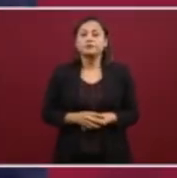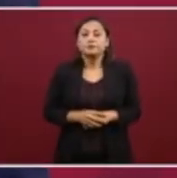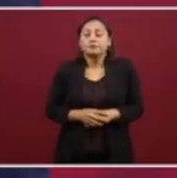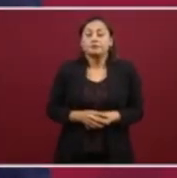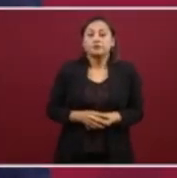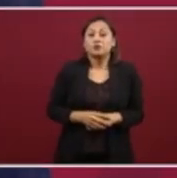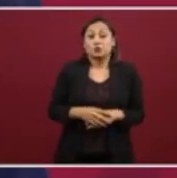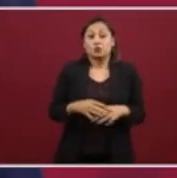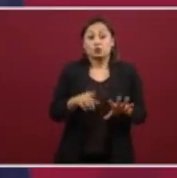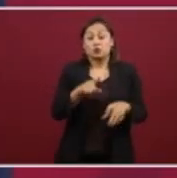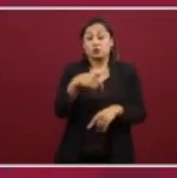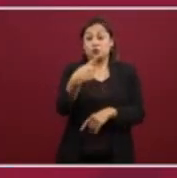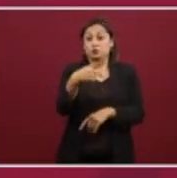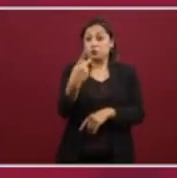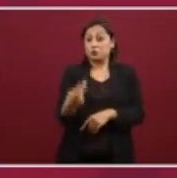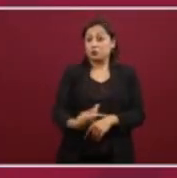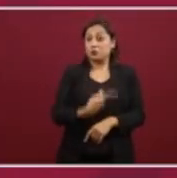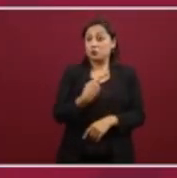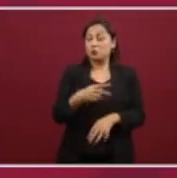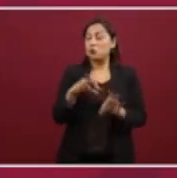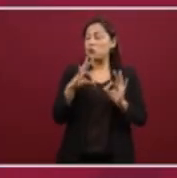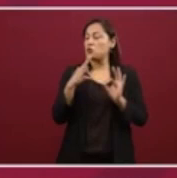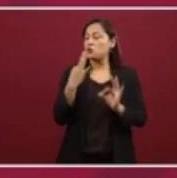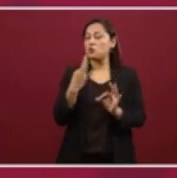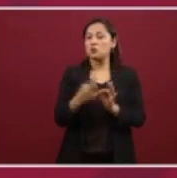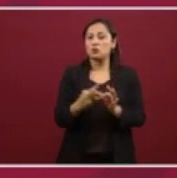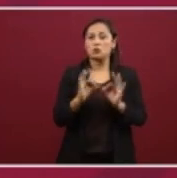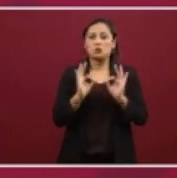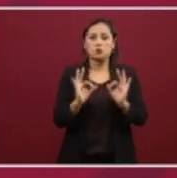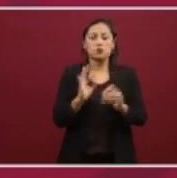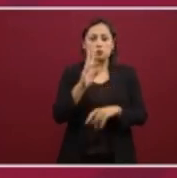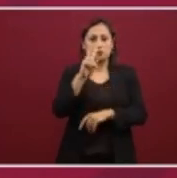la pregunta, de veras, o